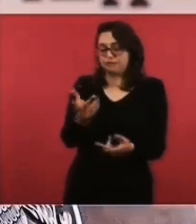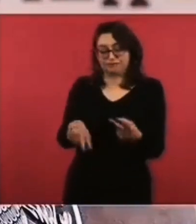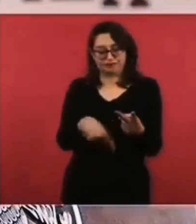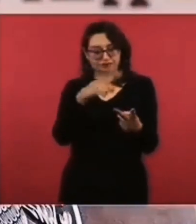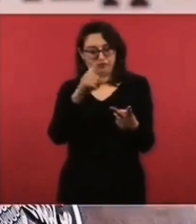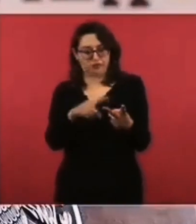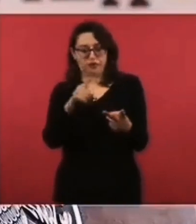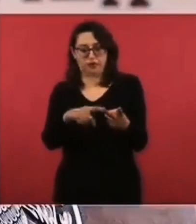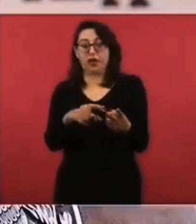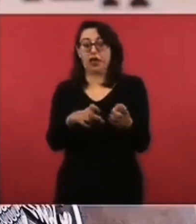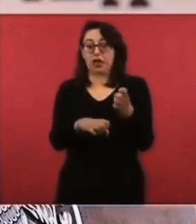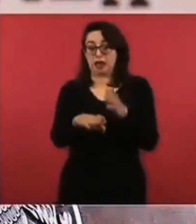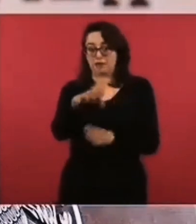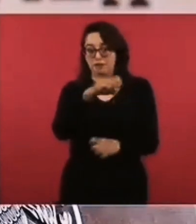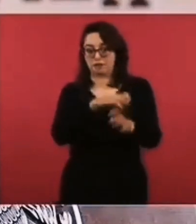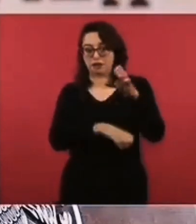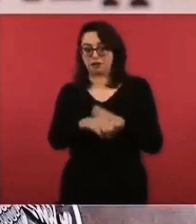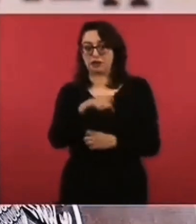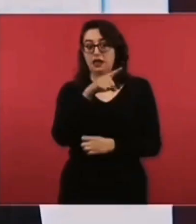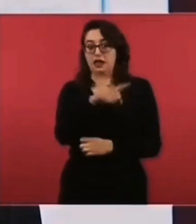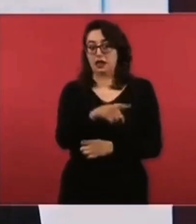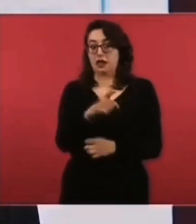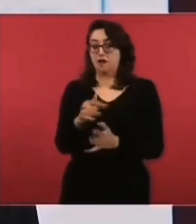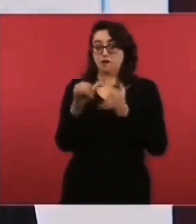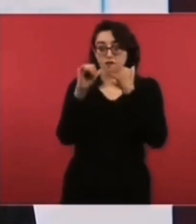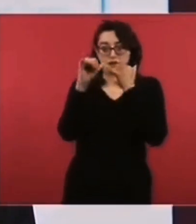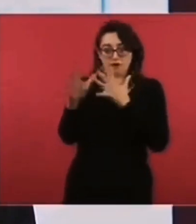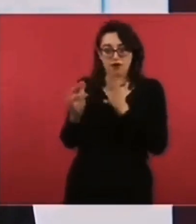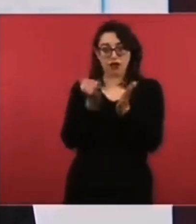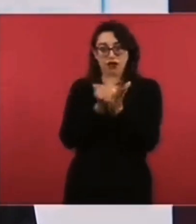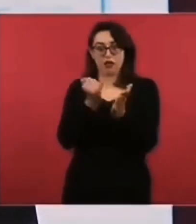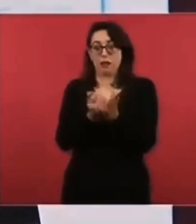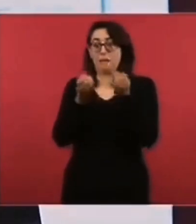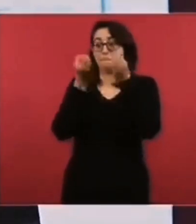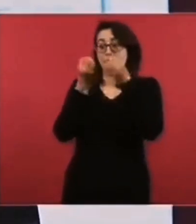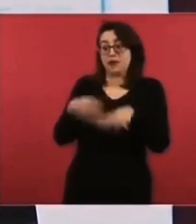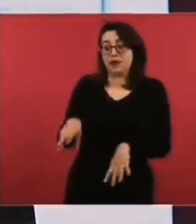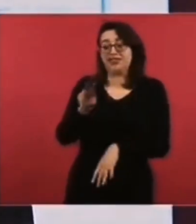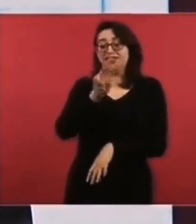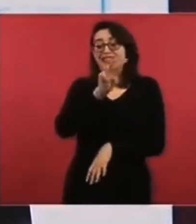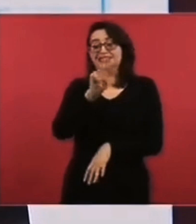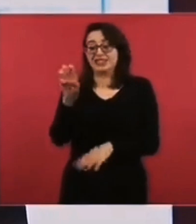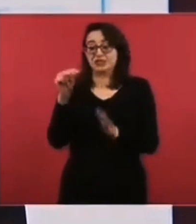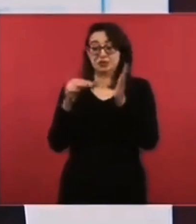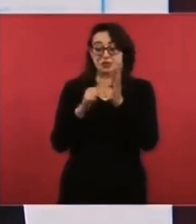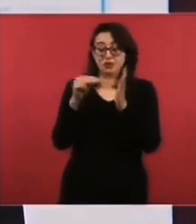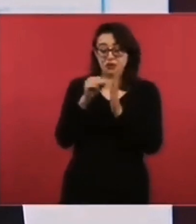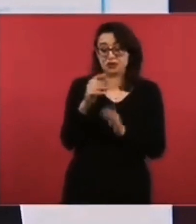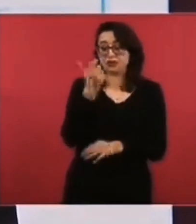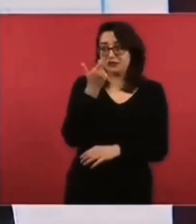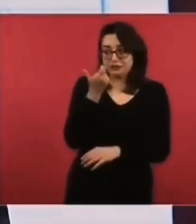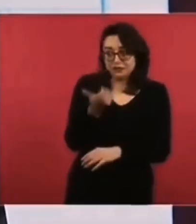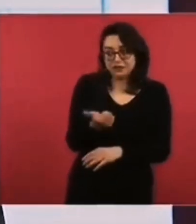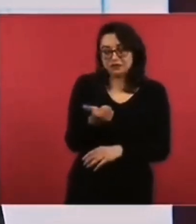lo que ocasionó al pueblo de México un perjuicio por casi 300 millones de pesos. Por tales hechos,